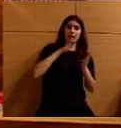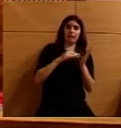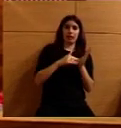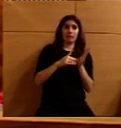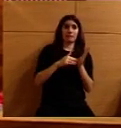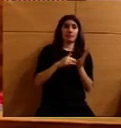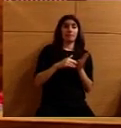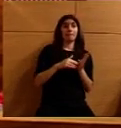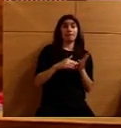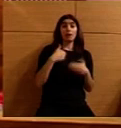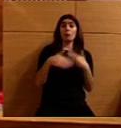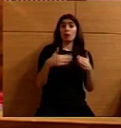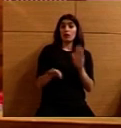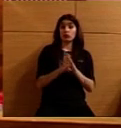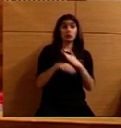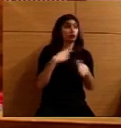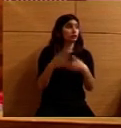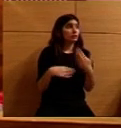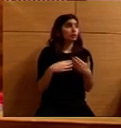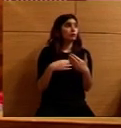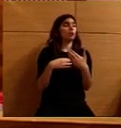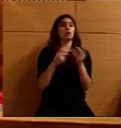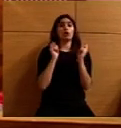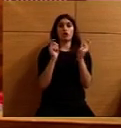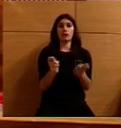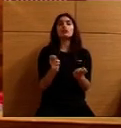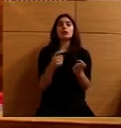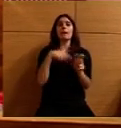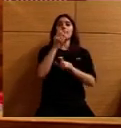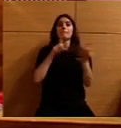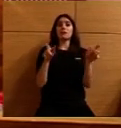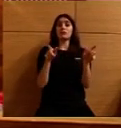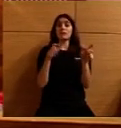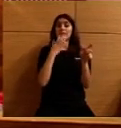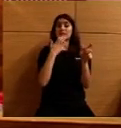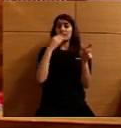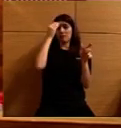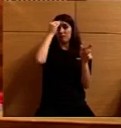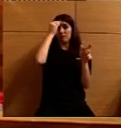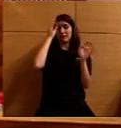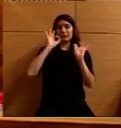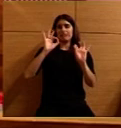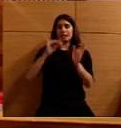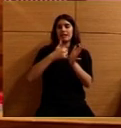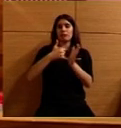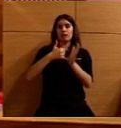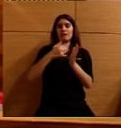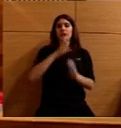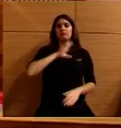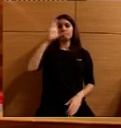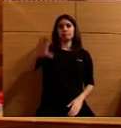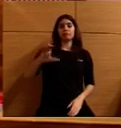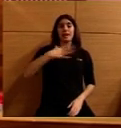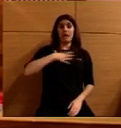Valenciana. Siguiendo el procedimiento de concesión estipulado, las personas consideradas como especialmente vulnerables recibirán por parte